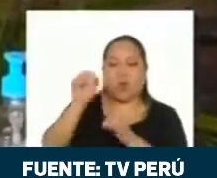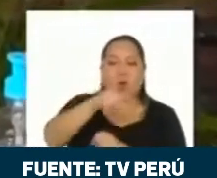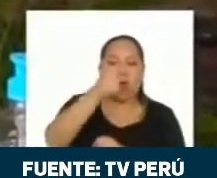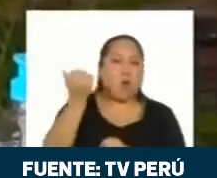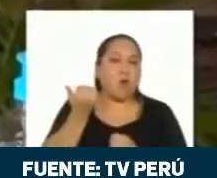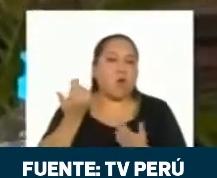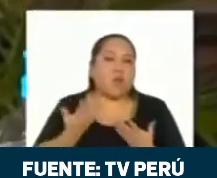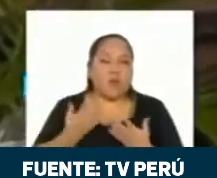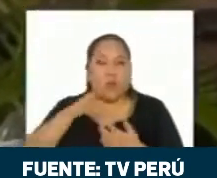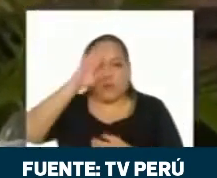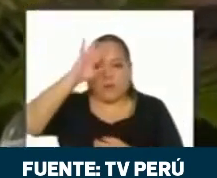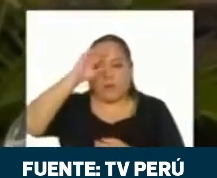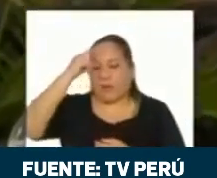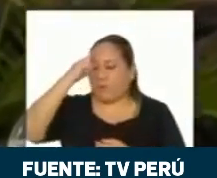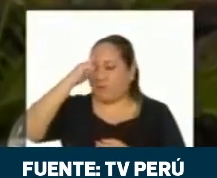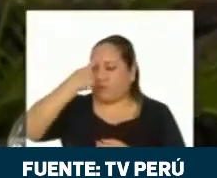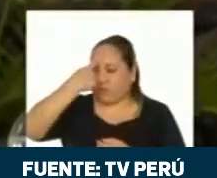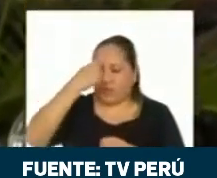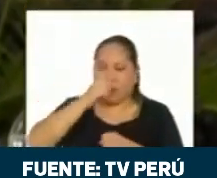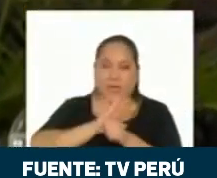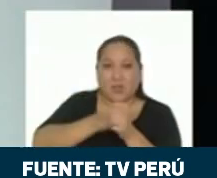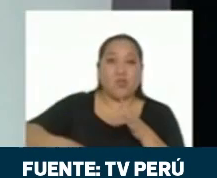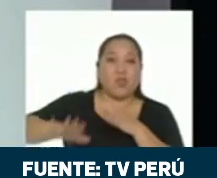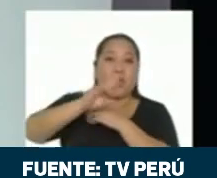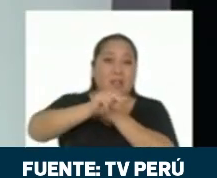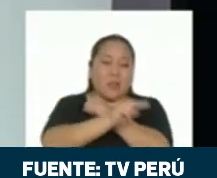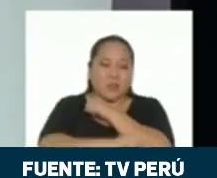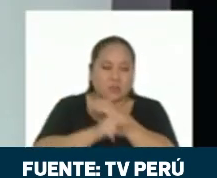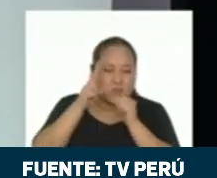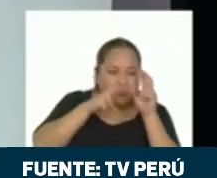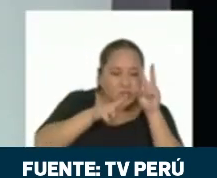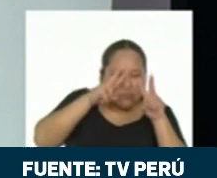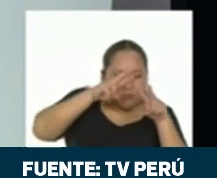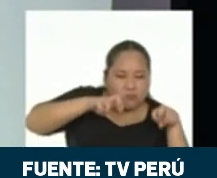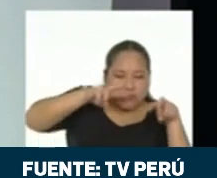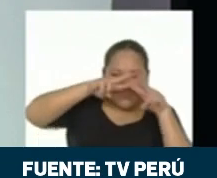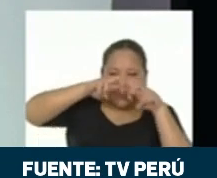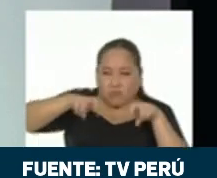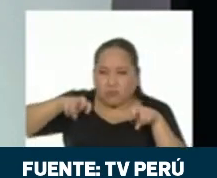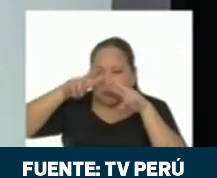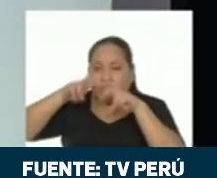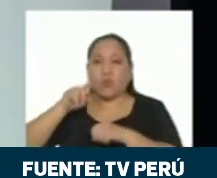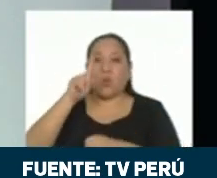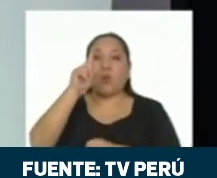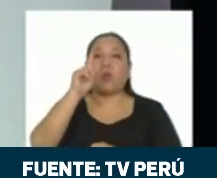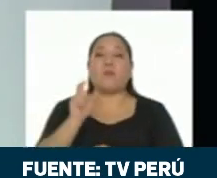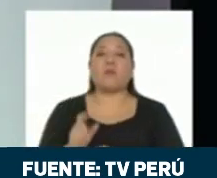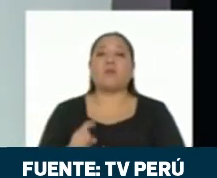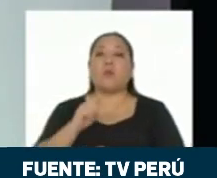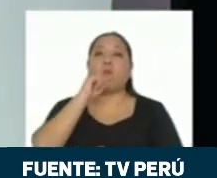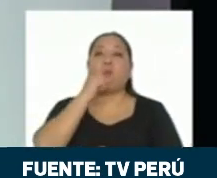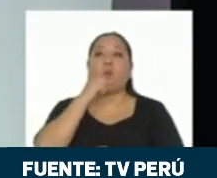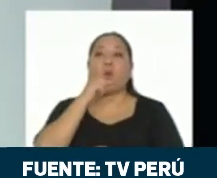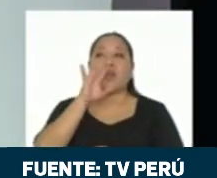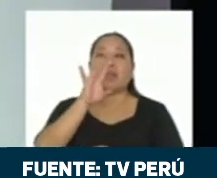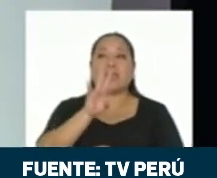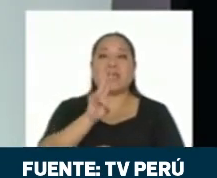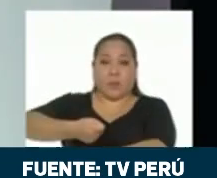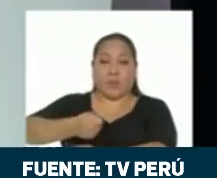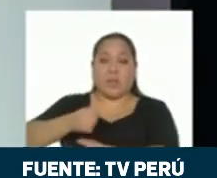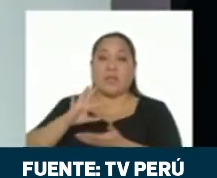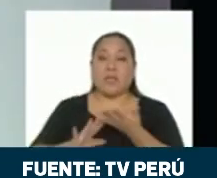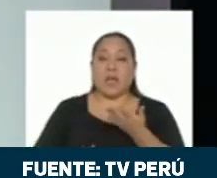que reside en Arequipa. Hemos detectado una paciente mujer de 78